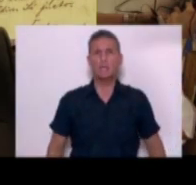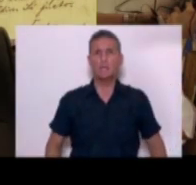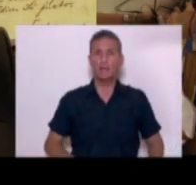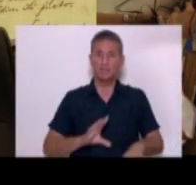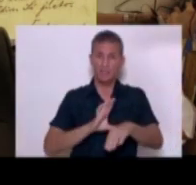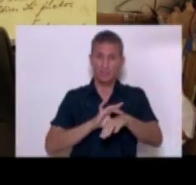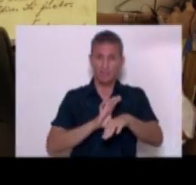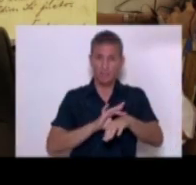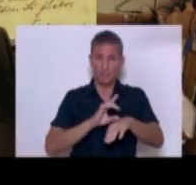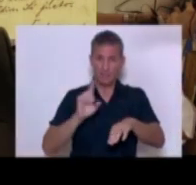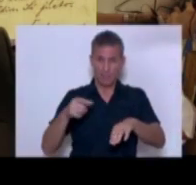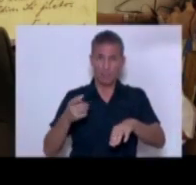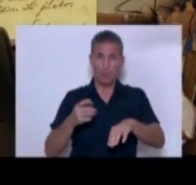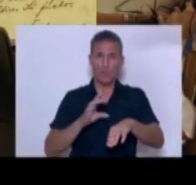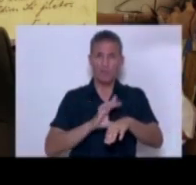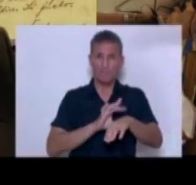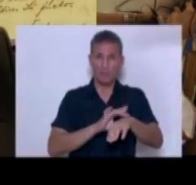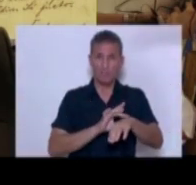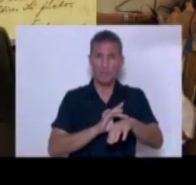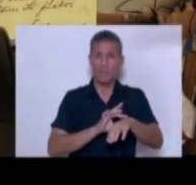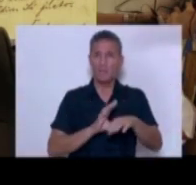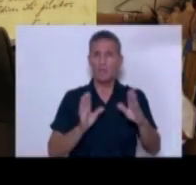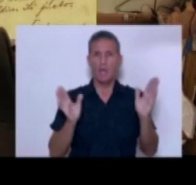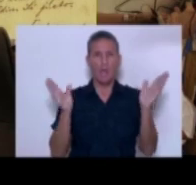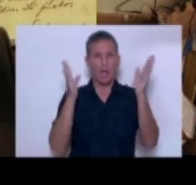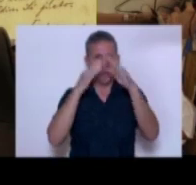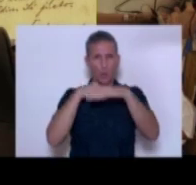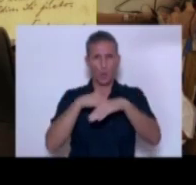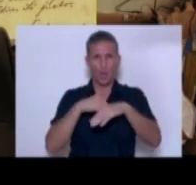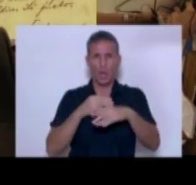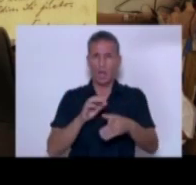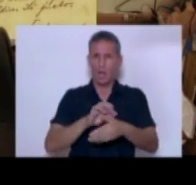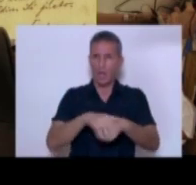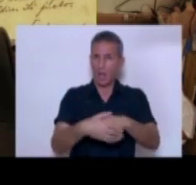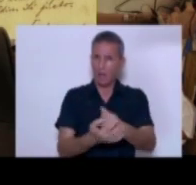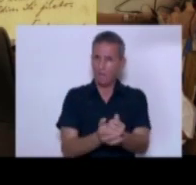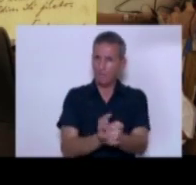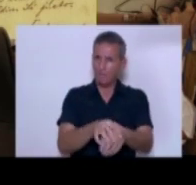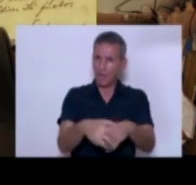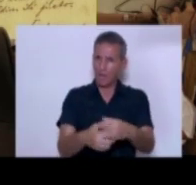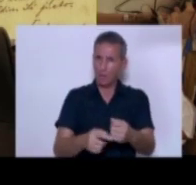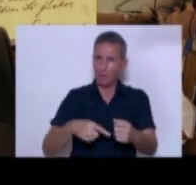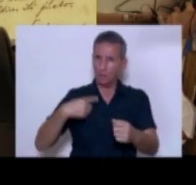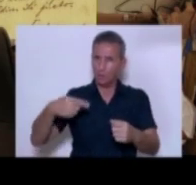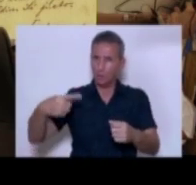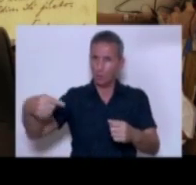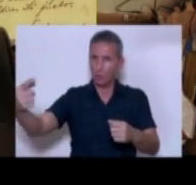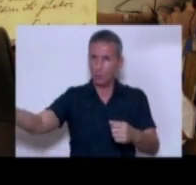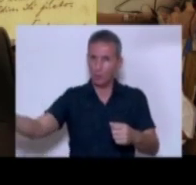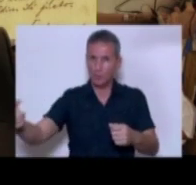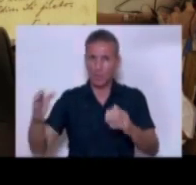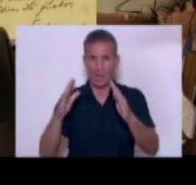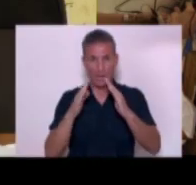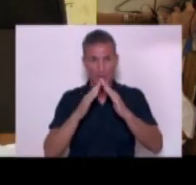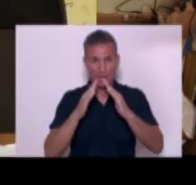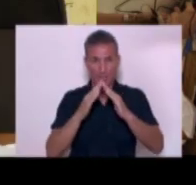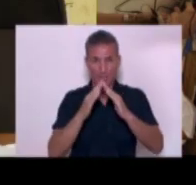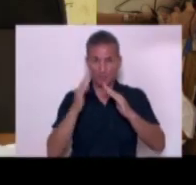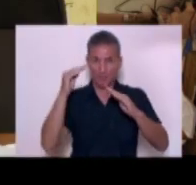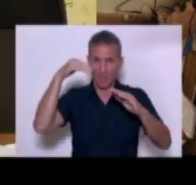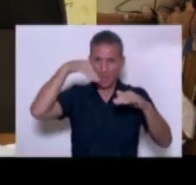Eso sí, tenemos entonces que lavarnos las manos de manera sistemática y nada de salir de casa